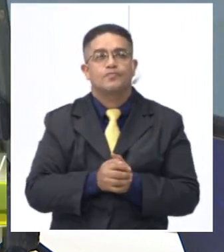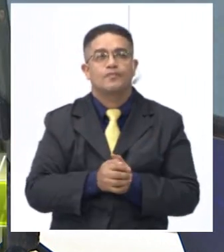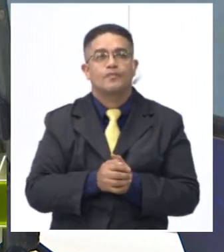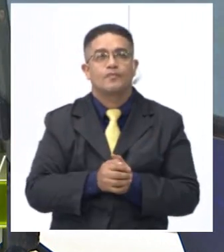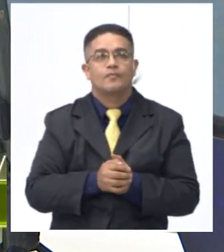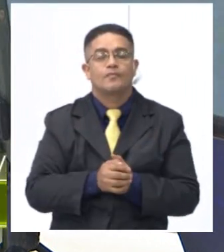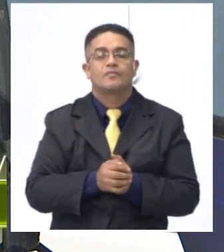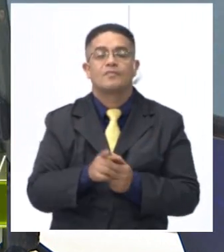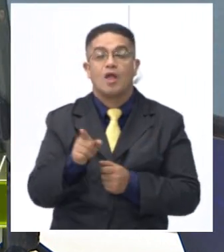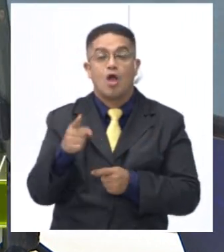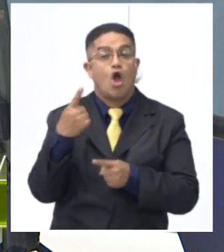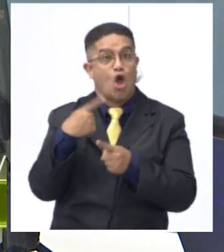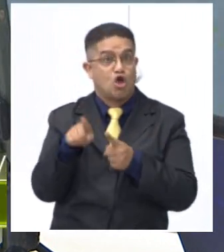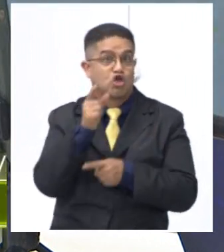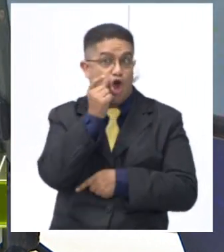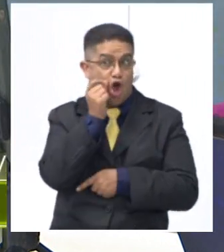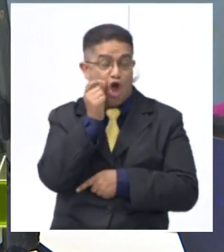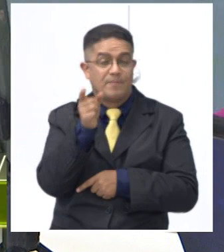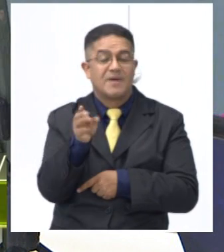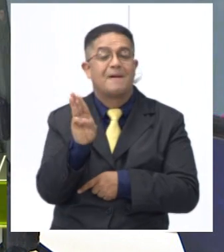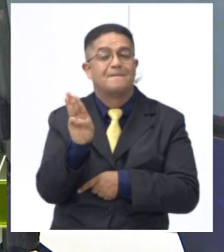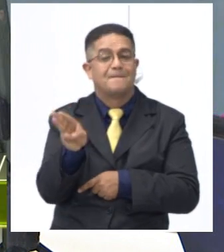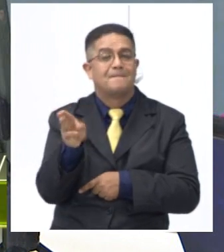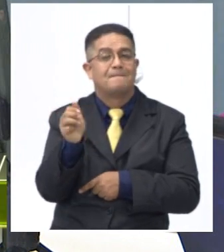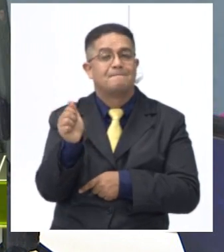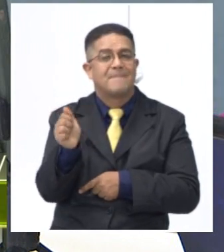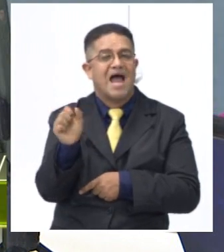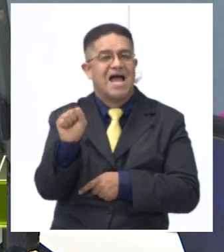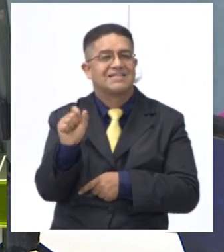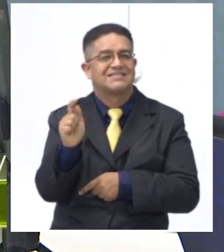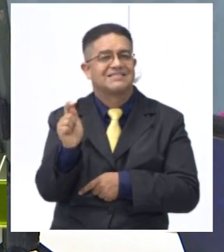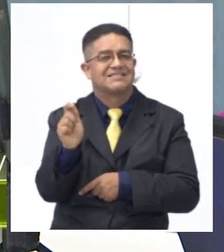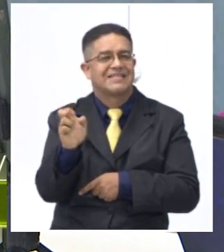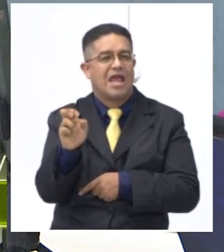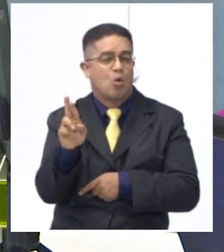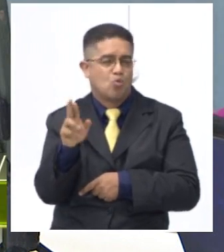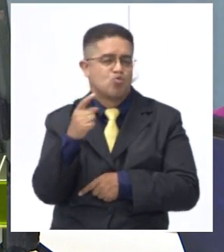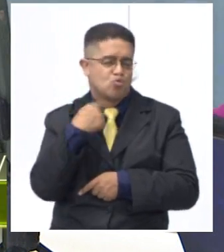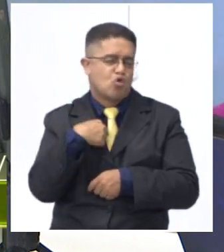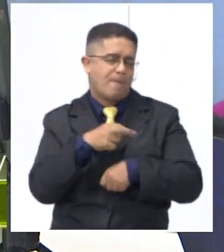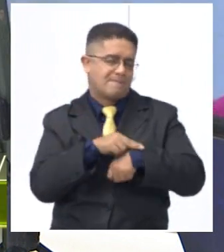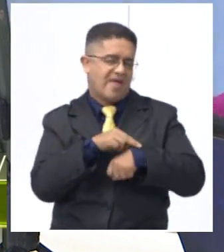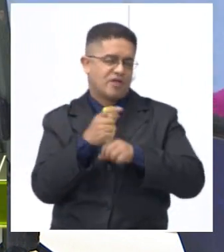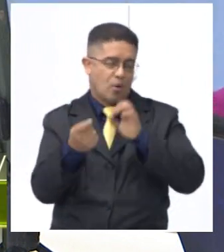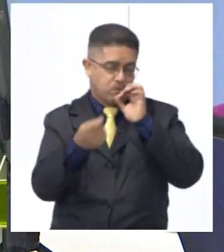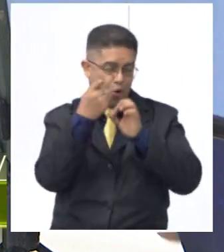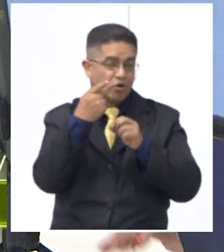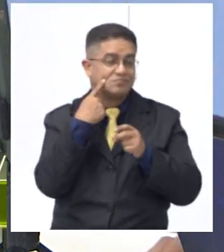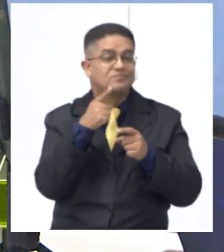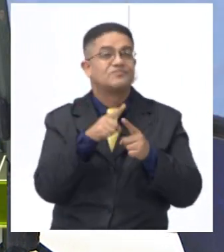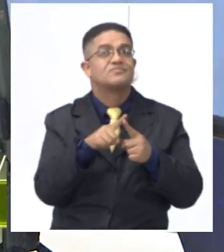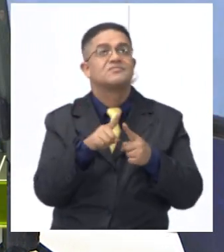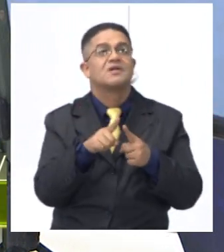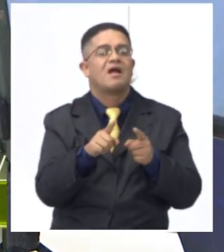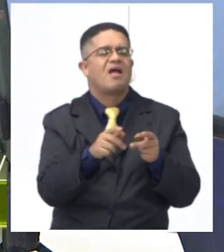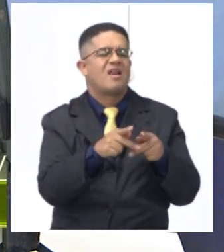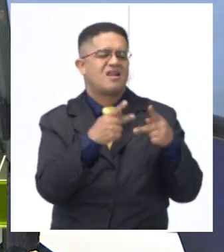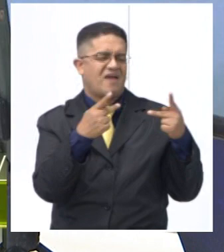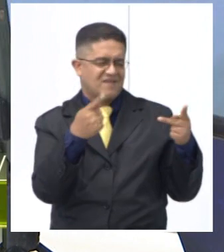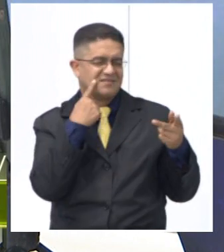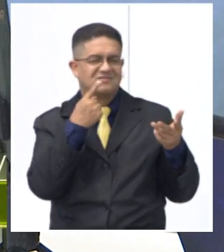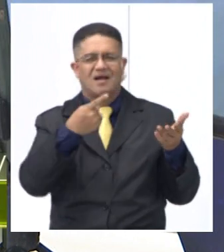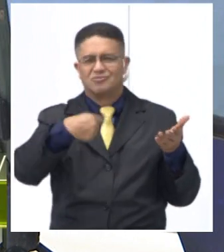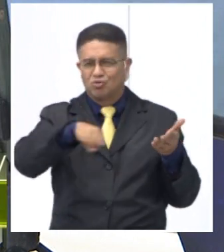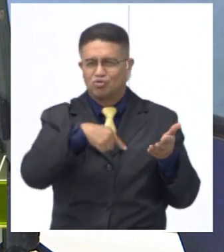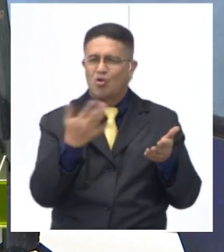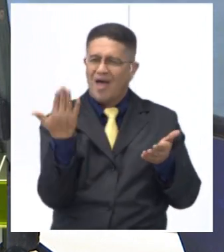Pasteur le dio el nombre. Hay dos nombres bien concretos que uno como médico los debe recordar. La revista Lancet, que es donde estudiamos